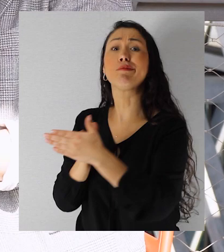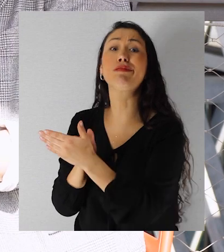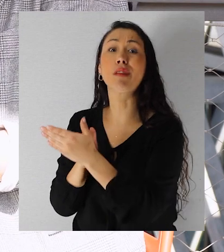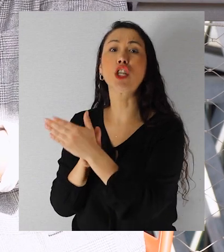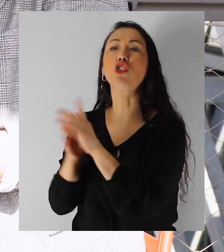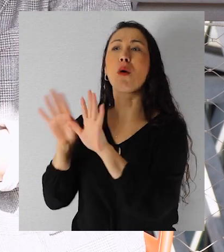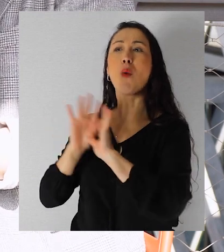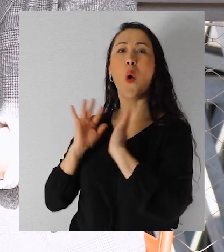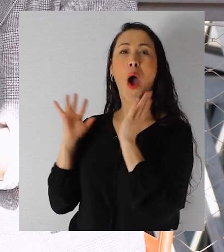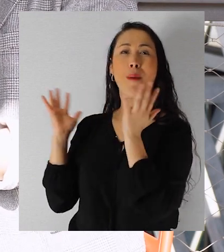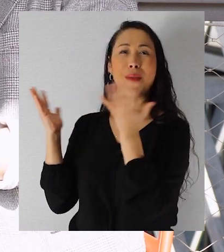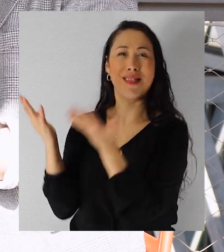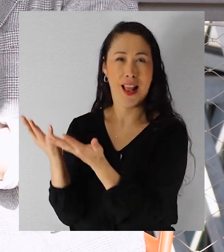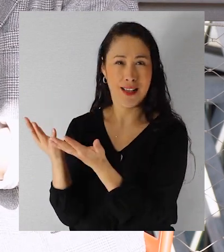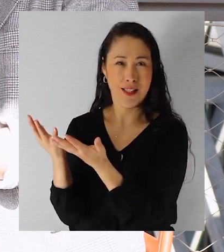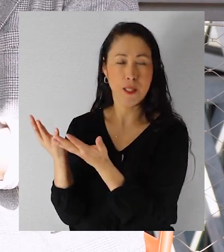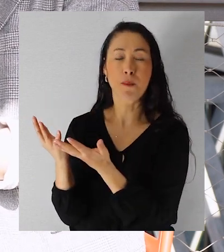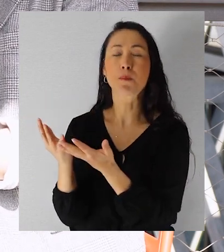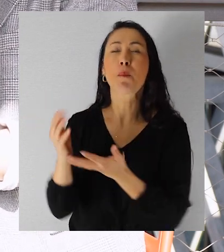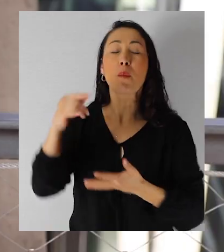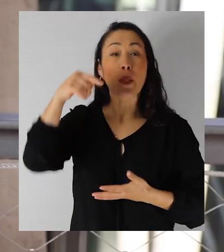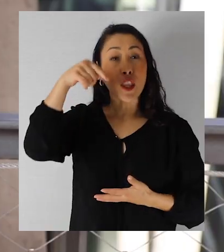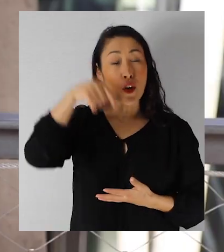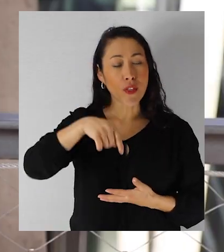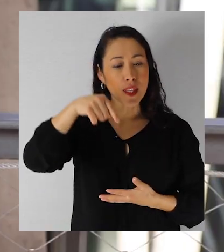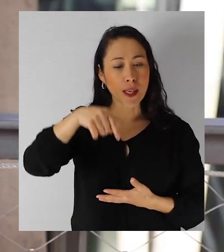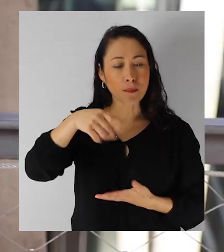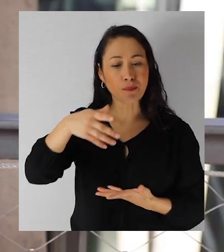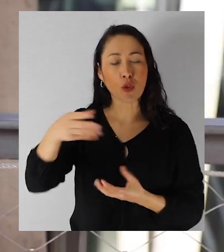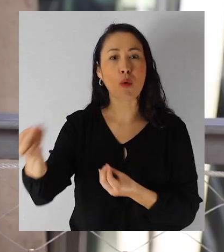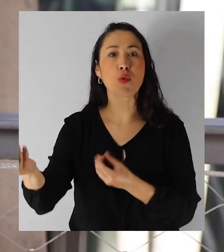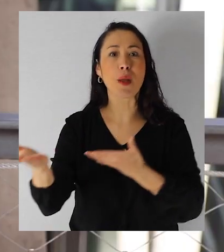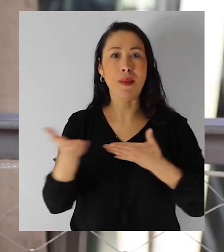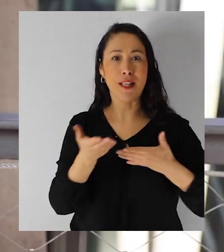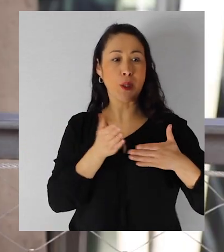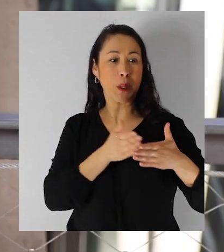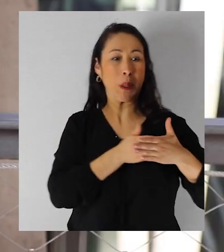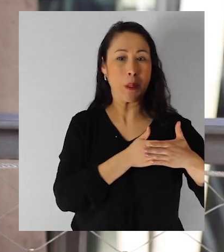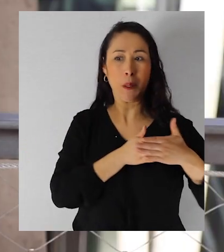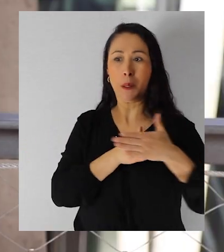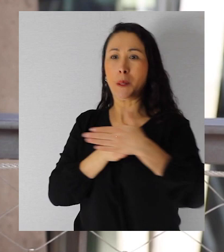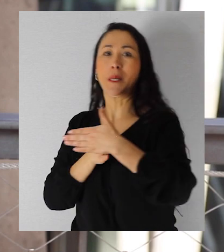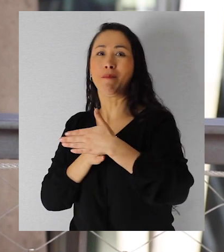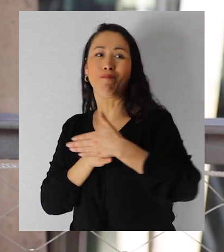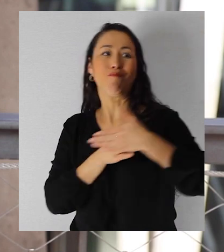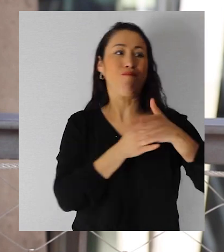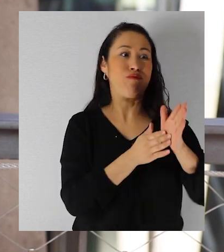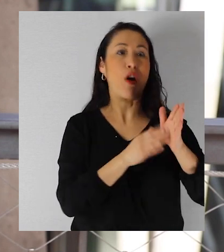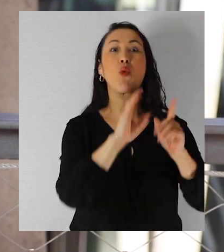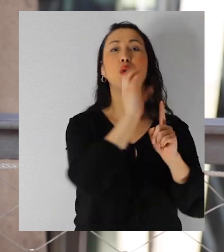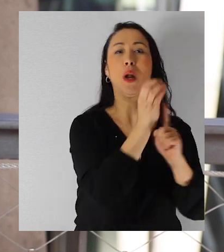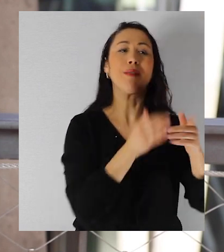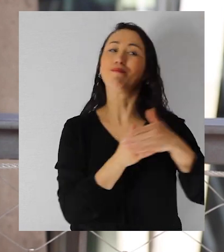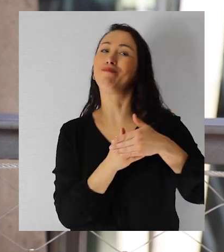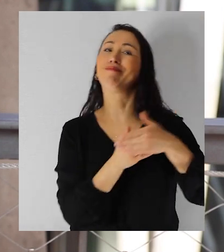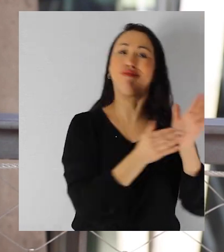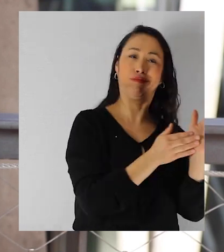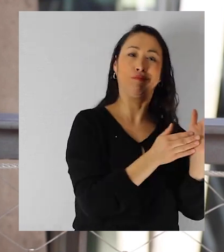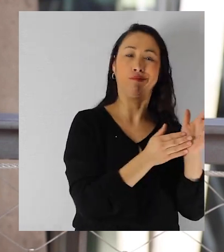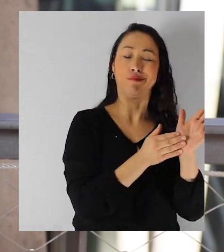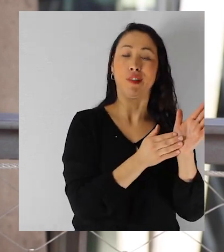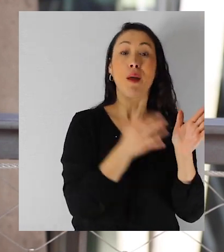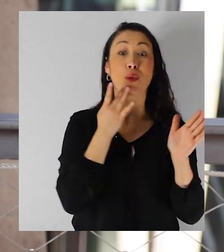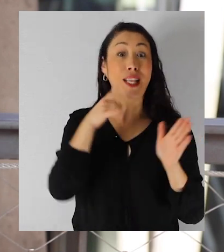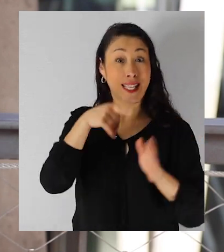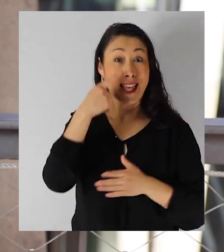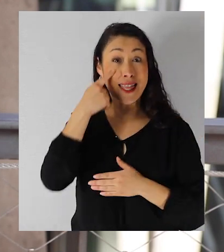barreras ambientales. Y hoy día es una invitación a derribar las barreras culturales también, porque probablemente en